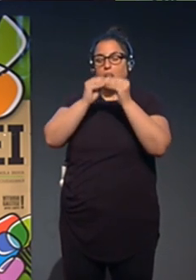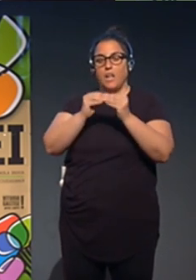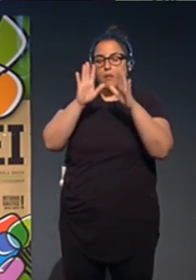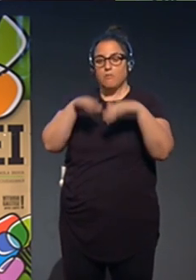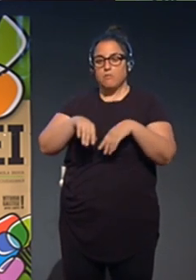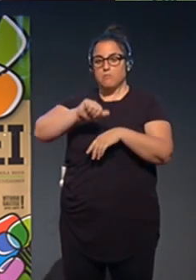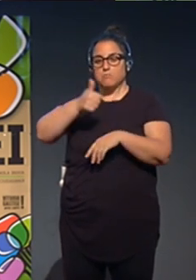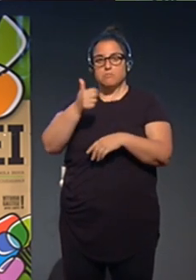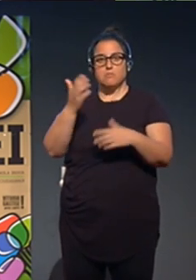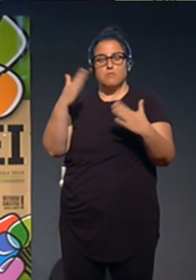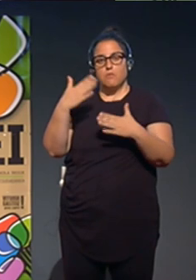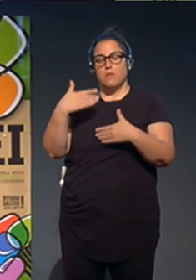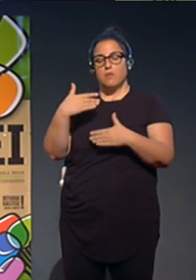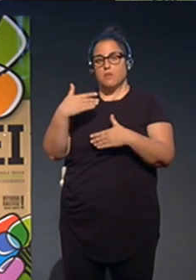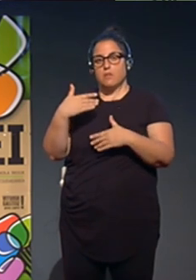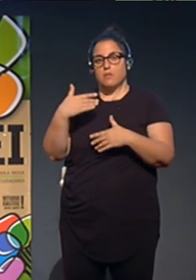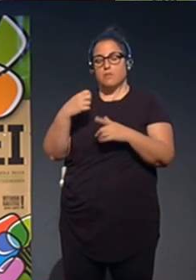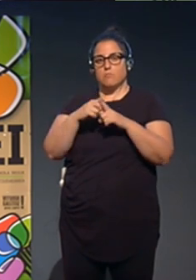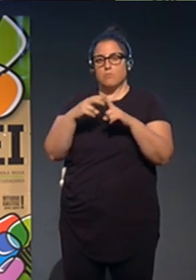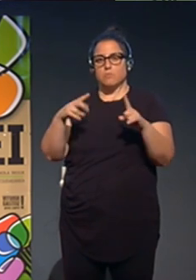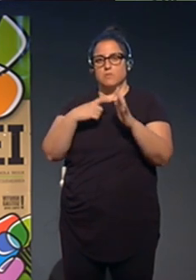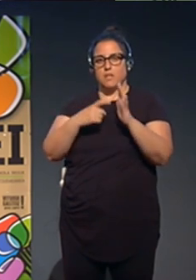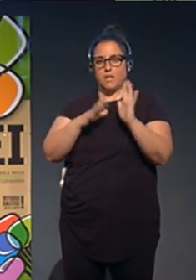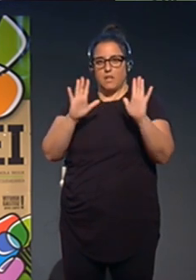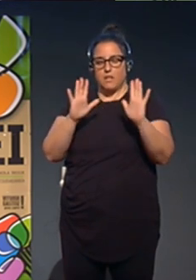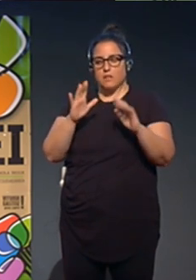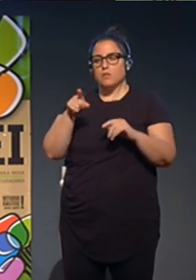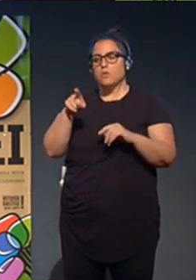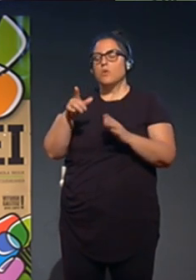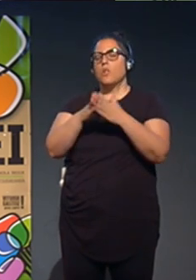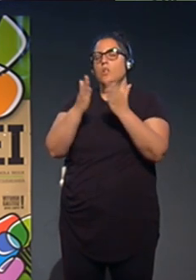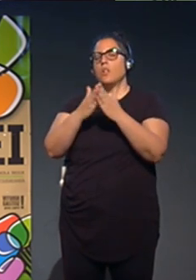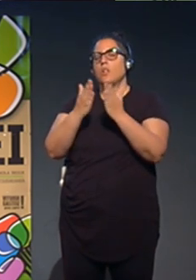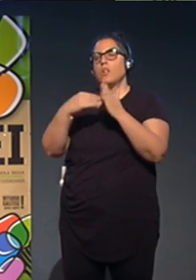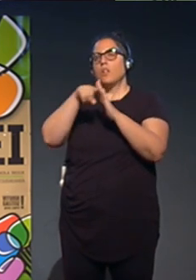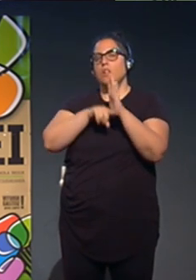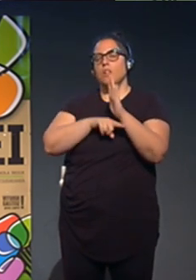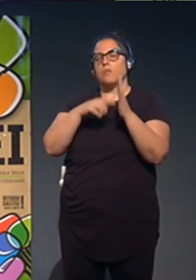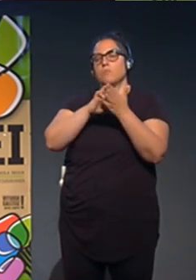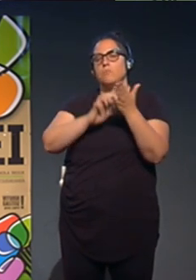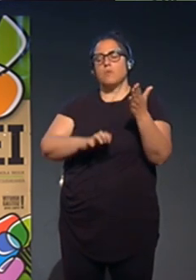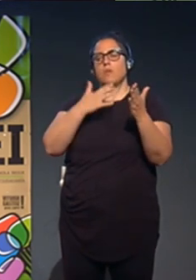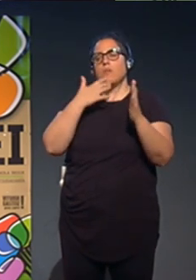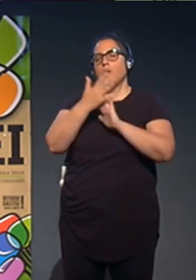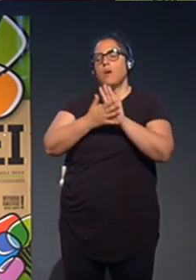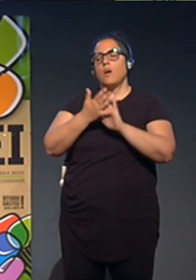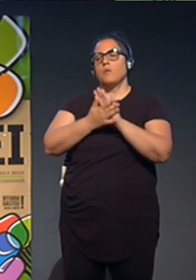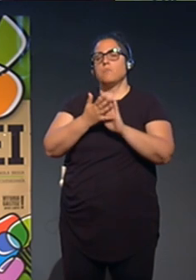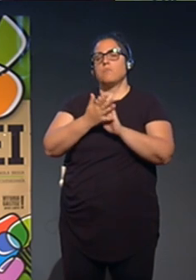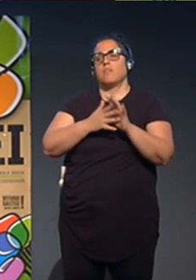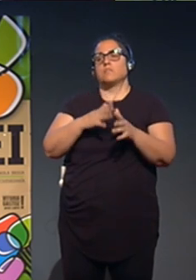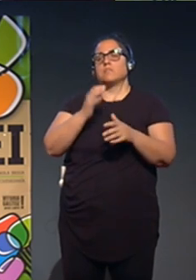prosperado desde el punto de vista desde el punto de vista legal tú hablas en el libro de la deforestación del Amazonas hablas de la jungla de de